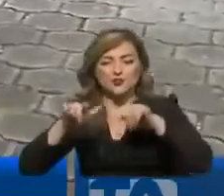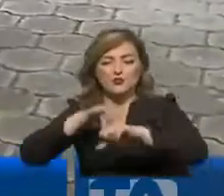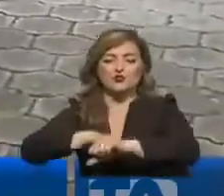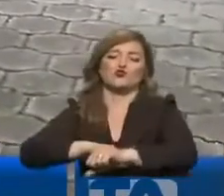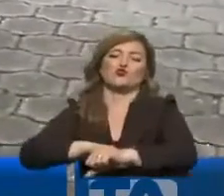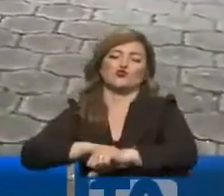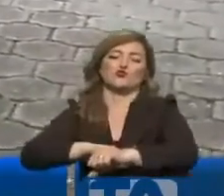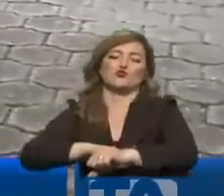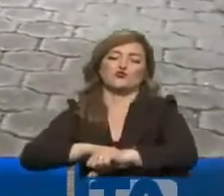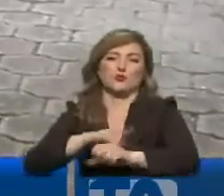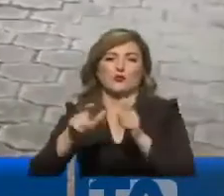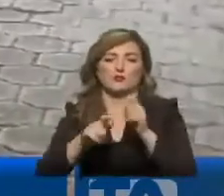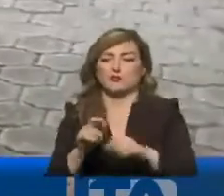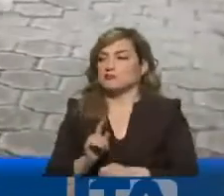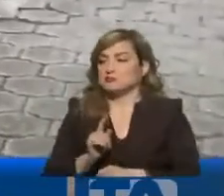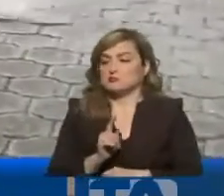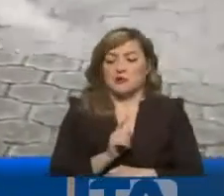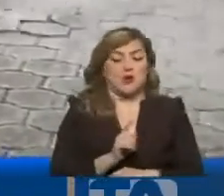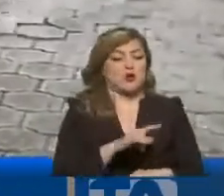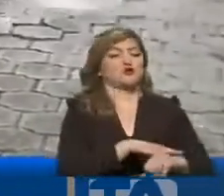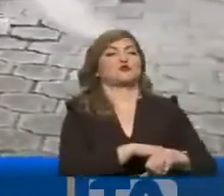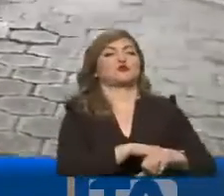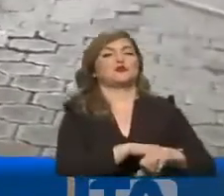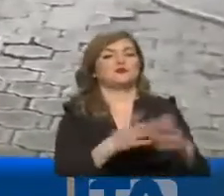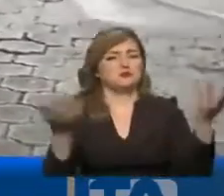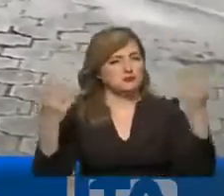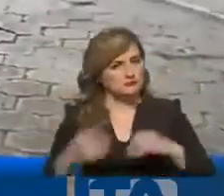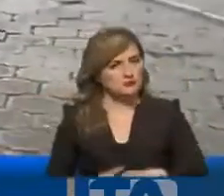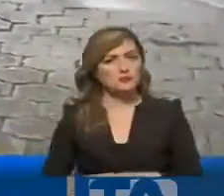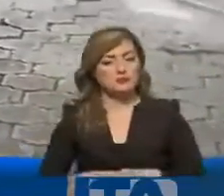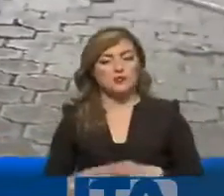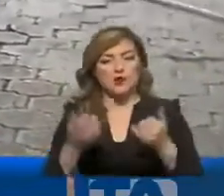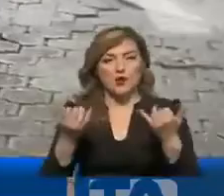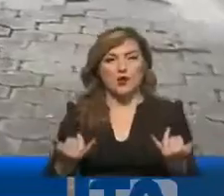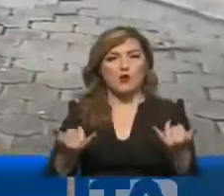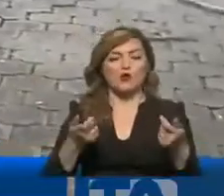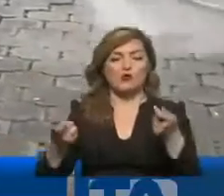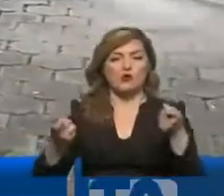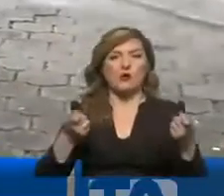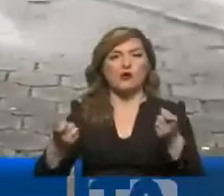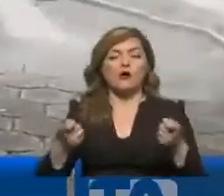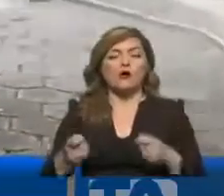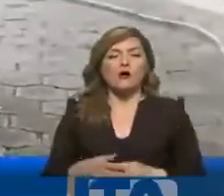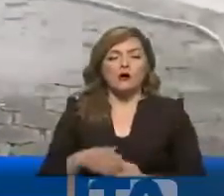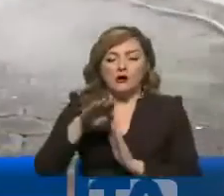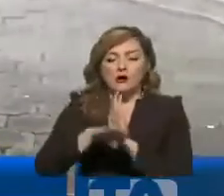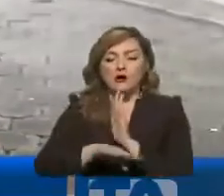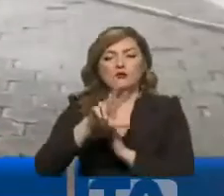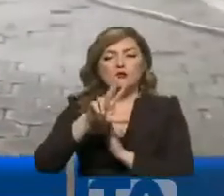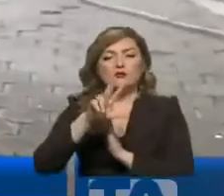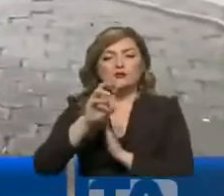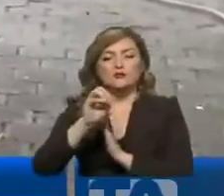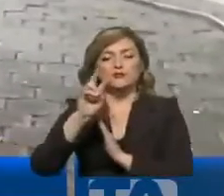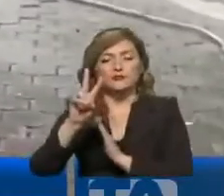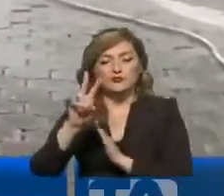decir, sitios donde la población de manera permanente hace sus necesidades. Este rato hemos controlado y disminuido a